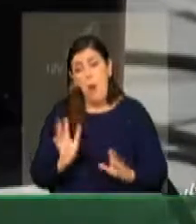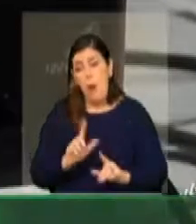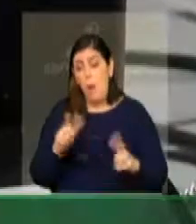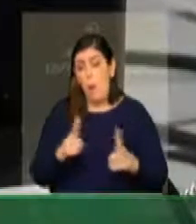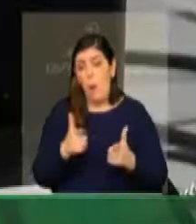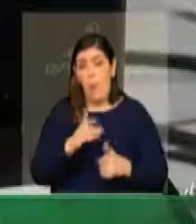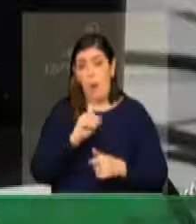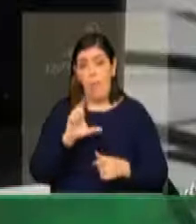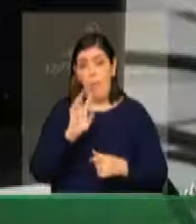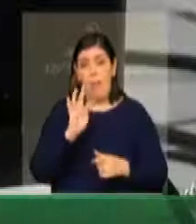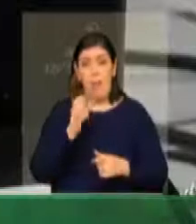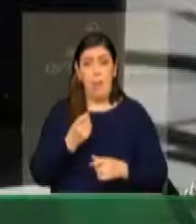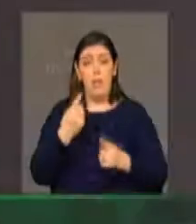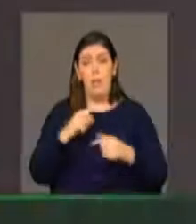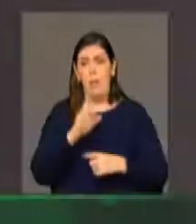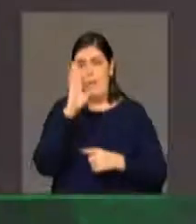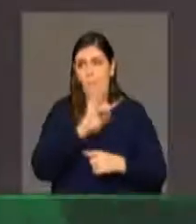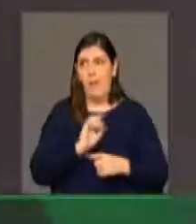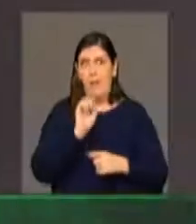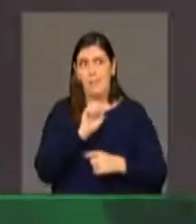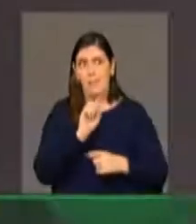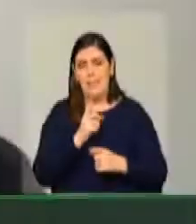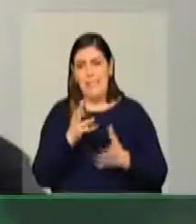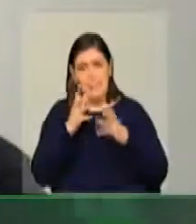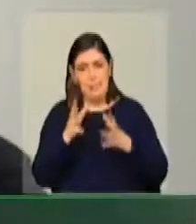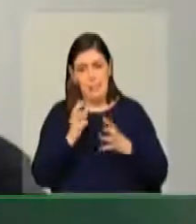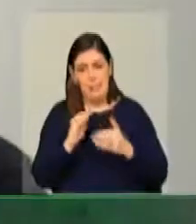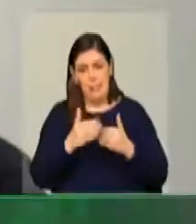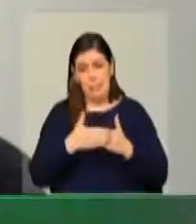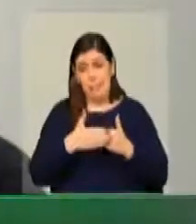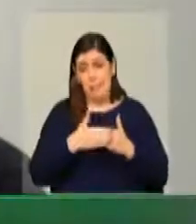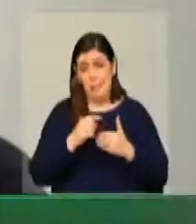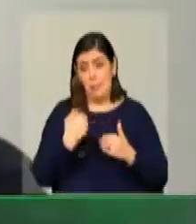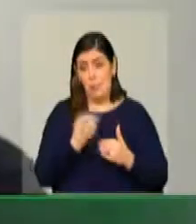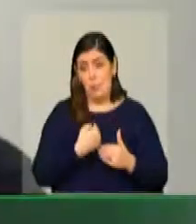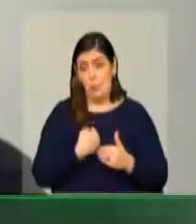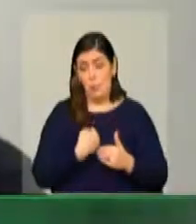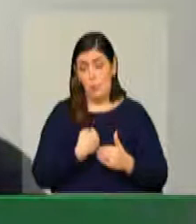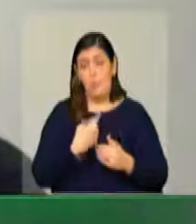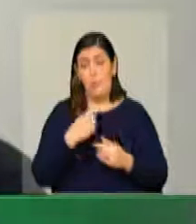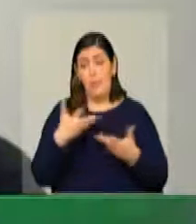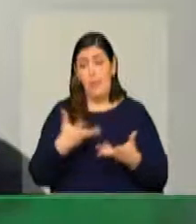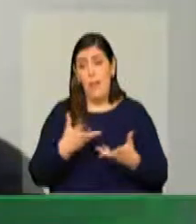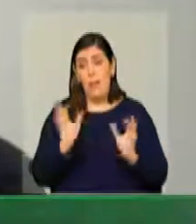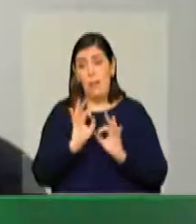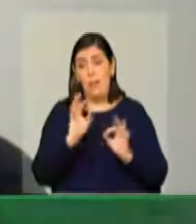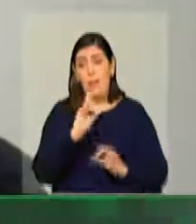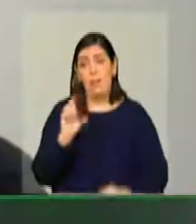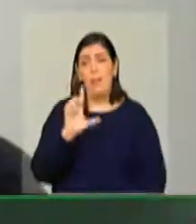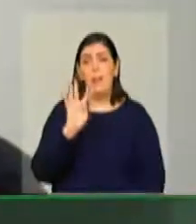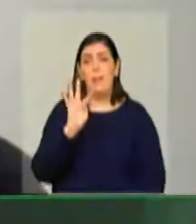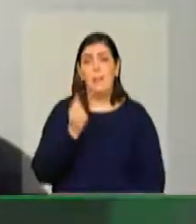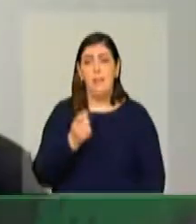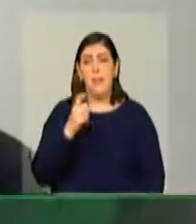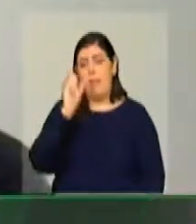detectado casos en Uruguay, pero que Brasil representa el mayor riesgo. En Uruguay hasta hoy no se han reportado casos de la variante Delta,